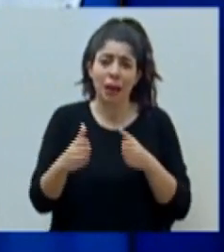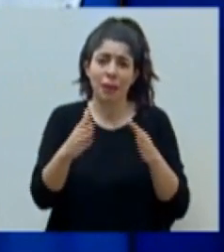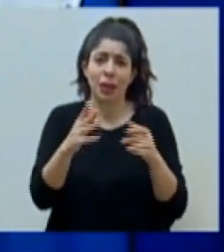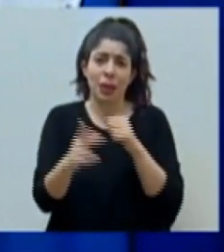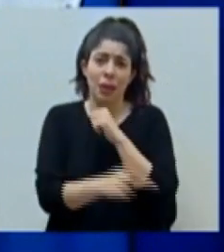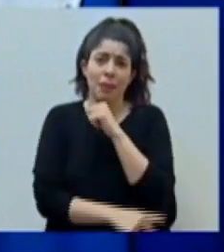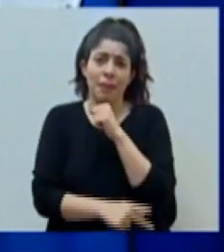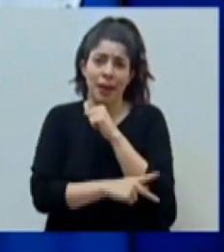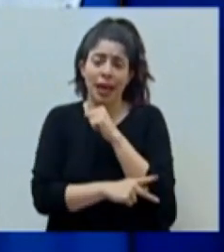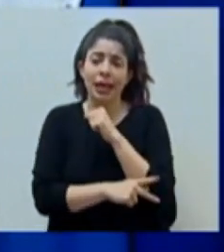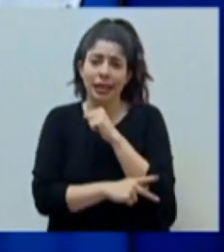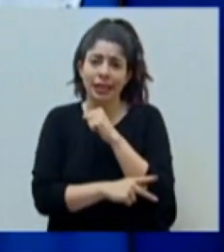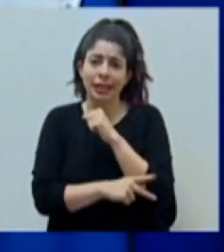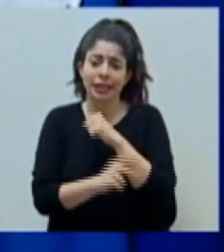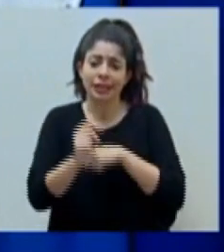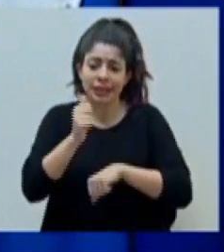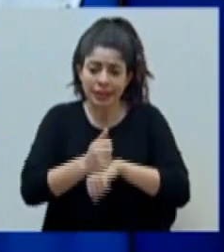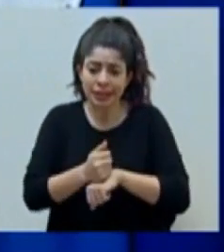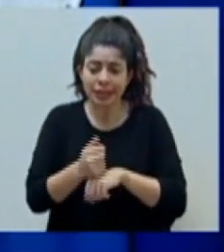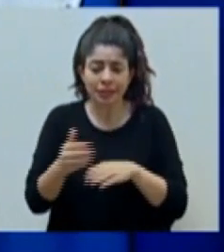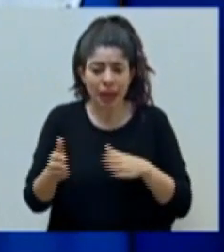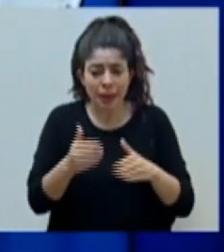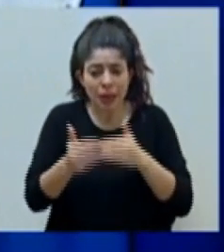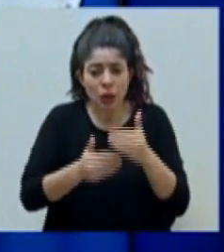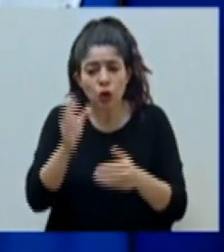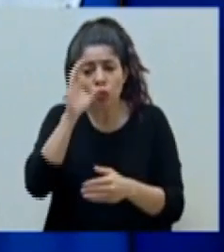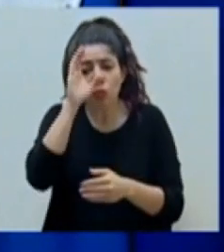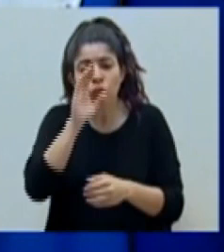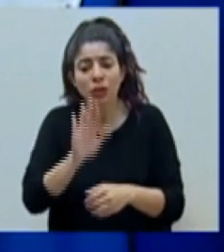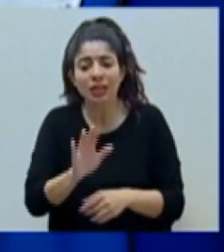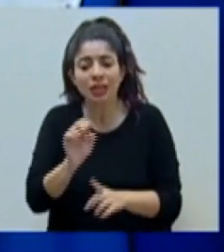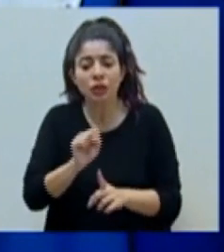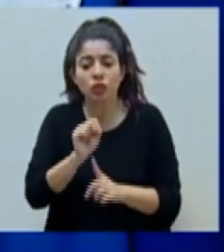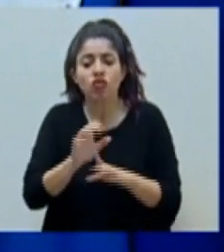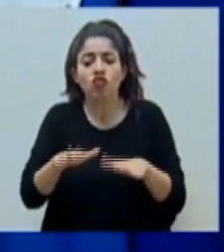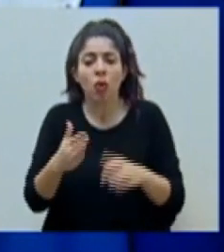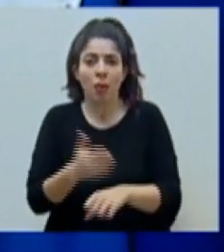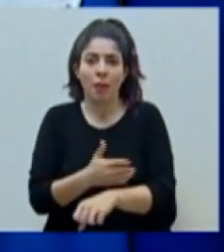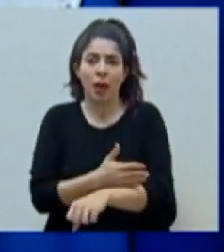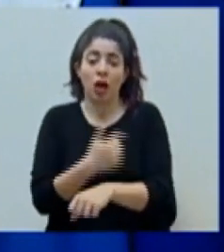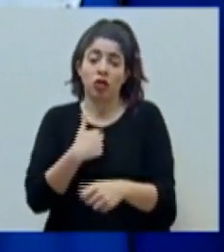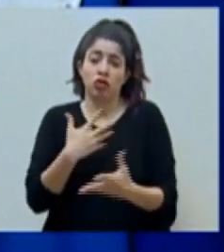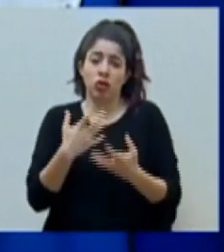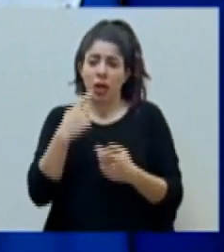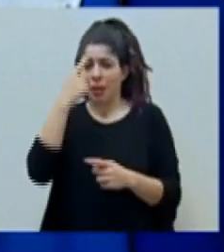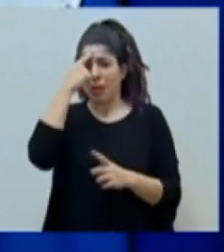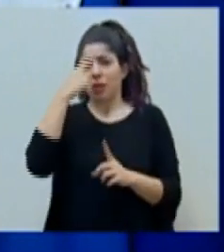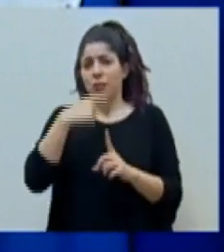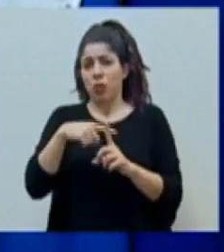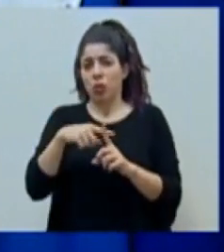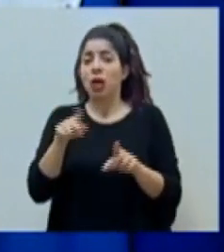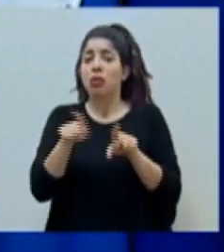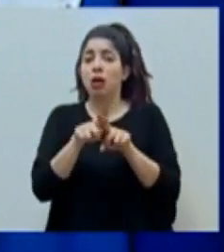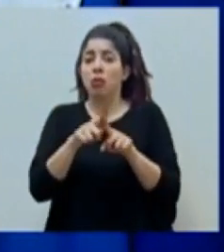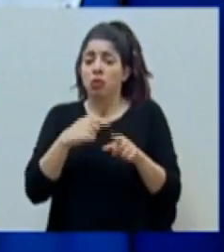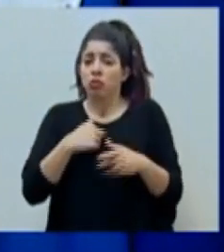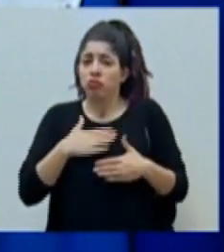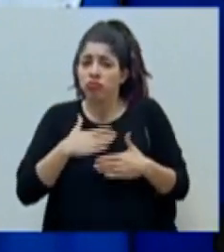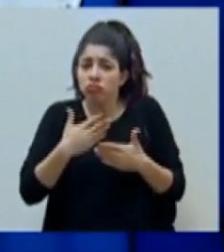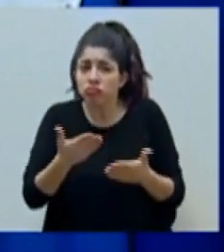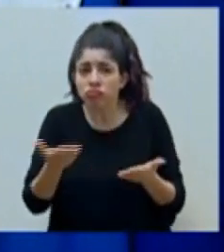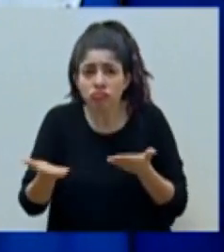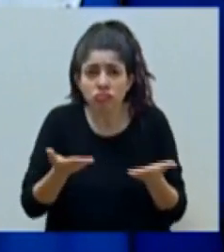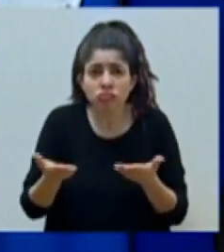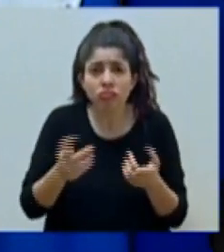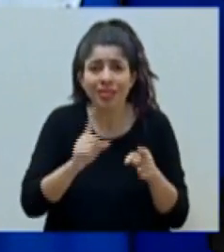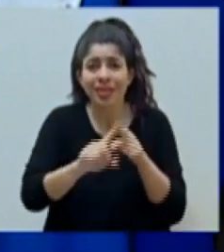país para mejorar su situación. Yo quiero ser optimista y también quiero ponerme a las órdenes de